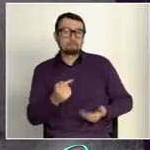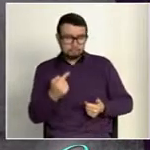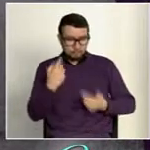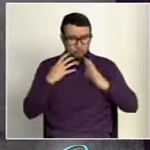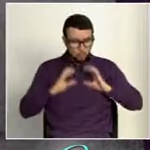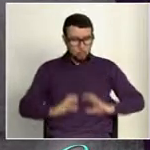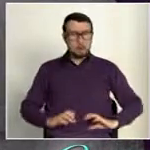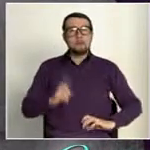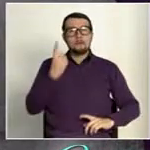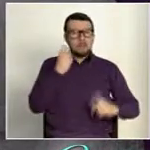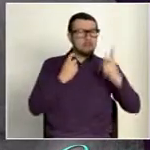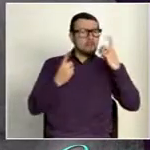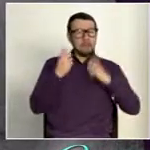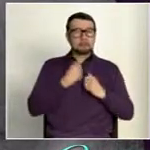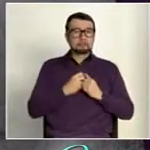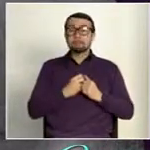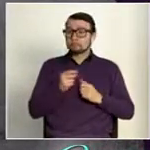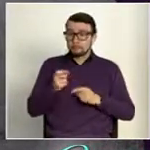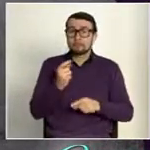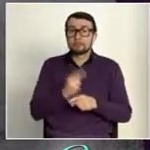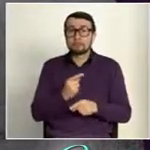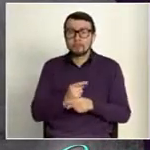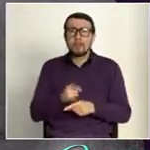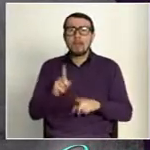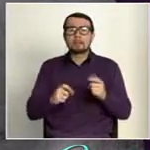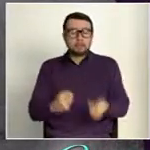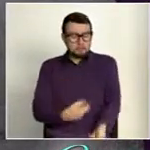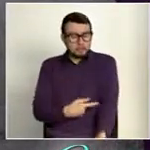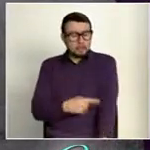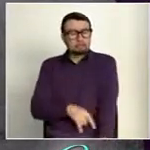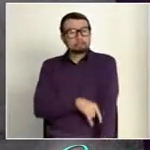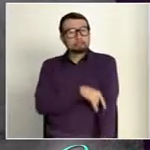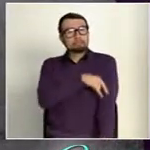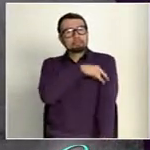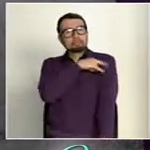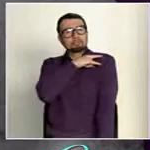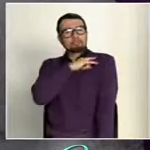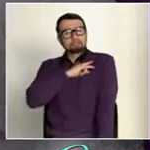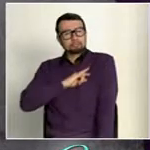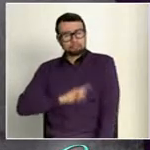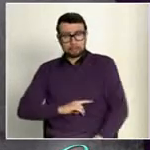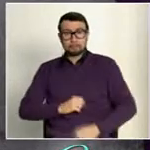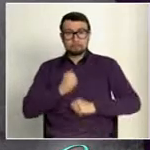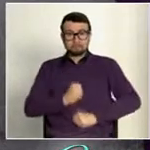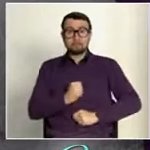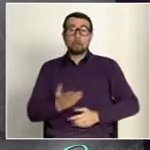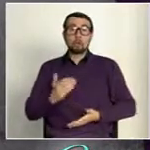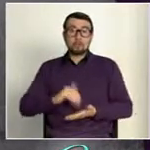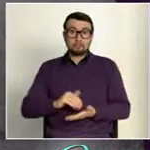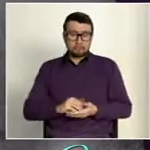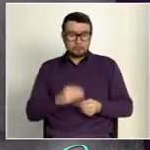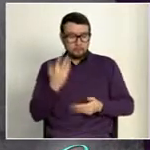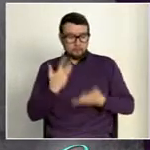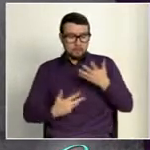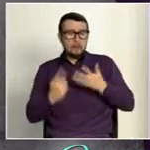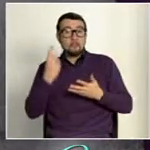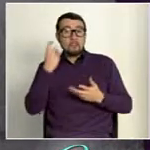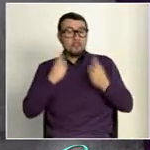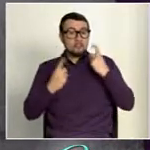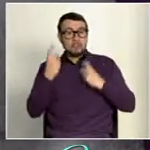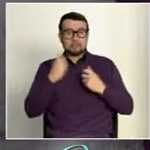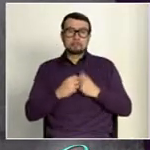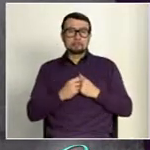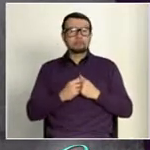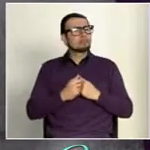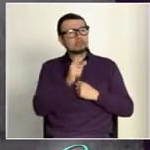esta persona y por eso elaboramos ciertos sueros para suplir esas necesidades. En algunos el suero es porque la persona ya